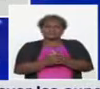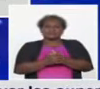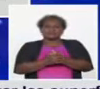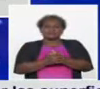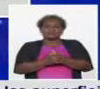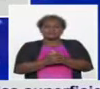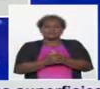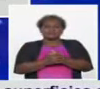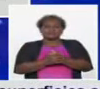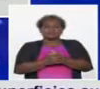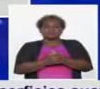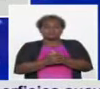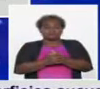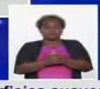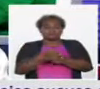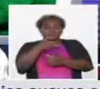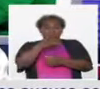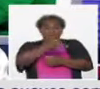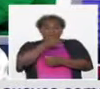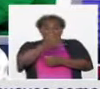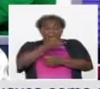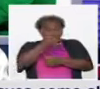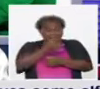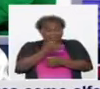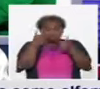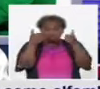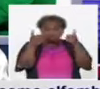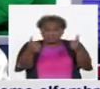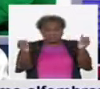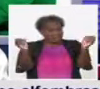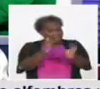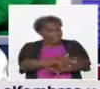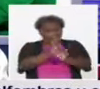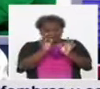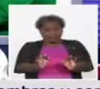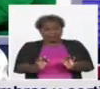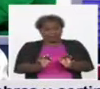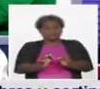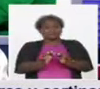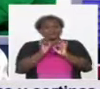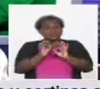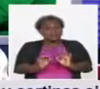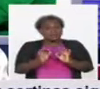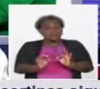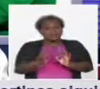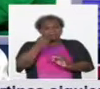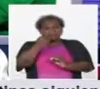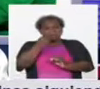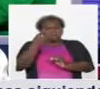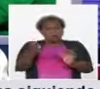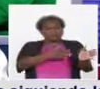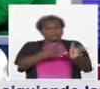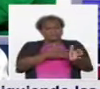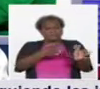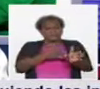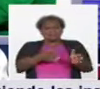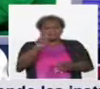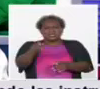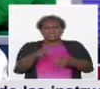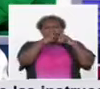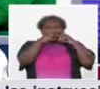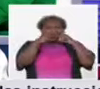la relevancia con que mencionamos esto, pero es que realmente todavía vemos actitudes muy negligente